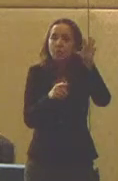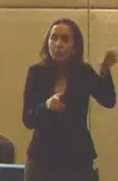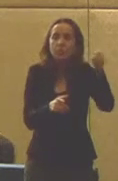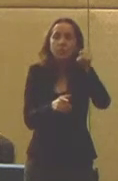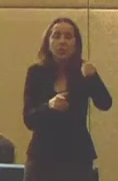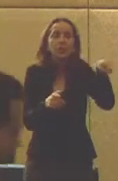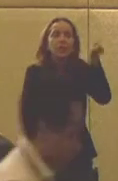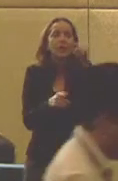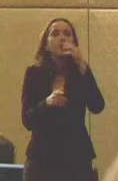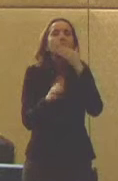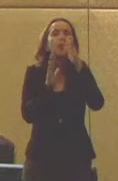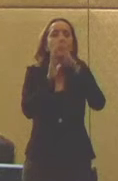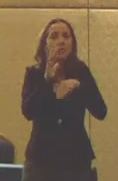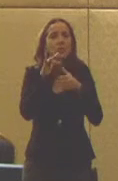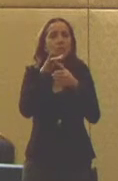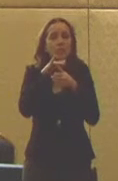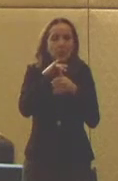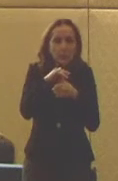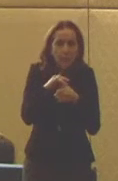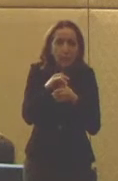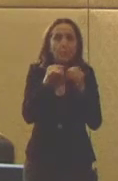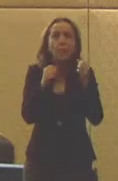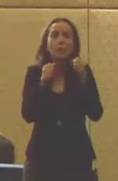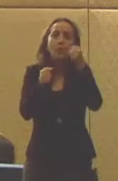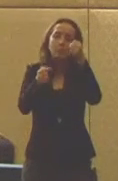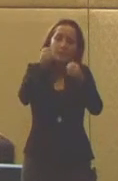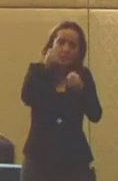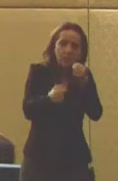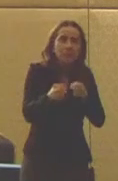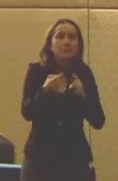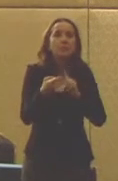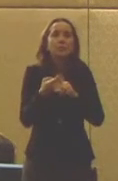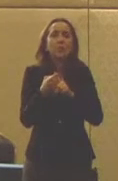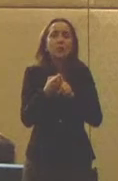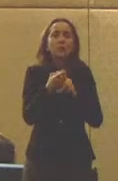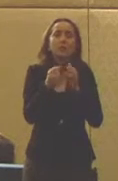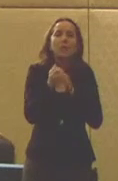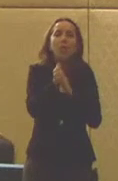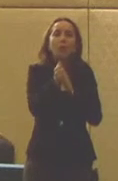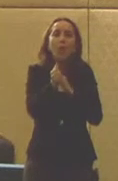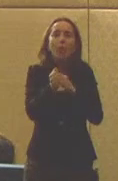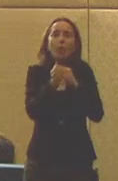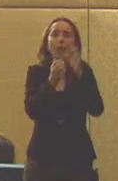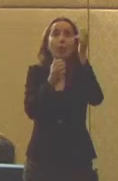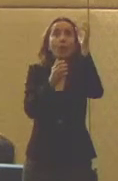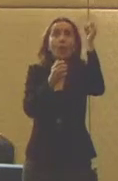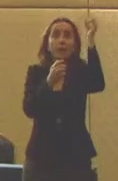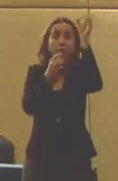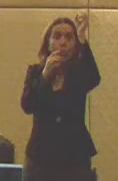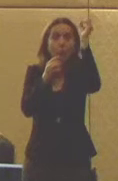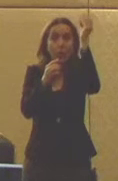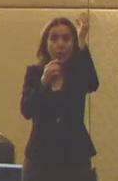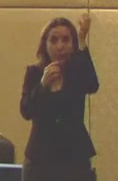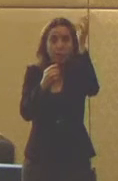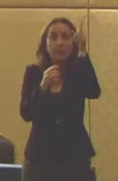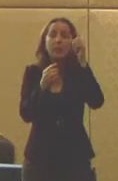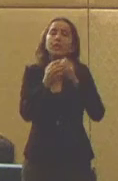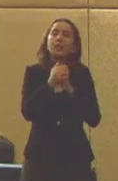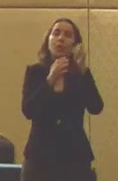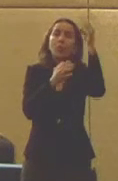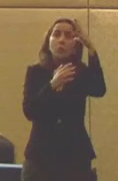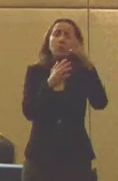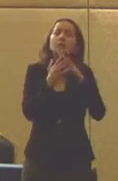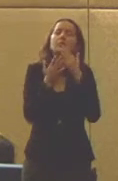de riesgo, como vemos, por ejemplo, transporte y energía, tenían porcentajes muy bajos, en torno al 20% de los países donde se hizo